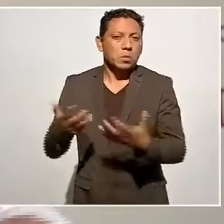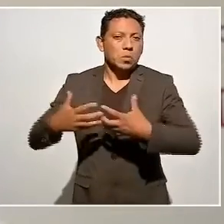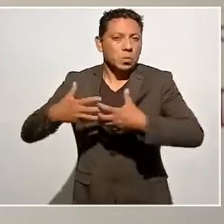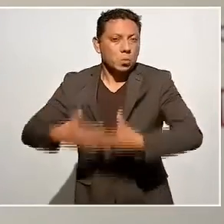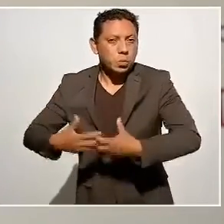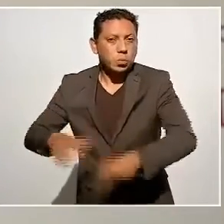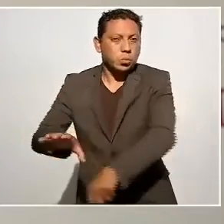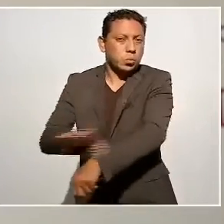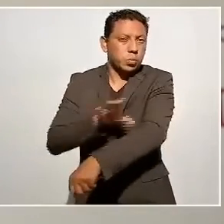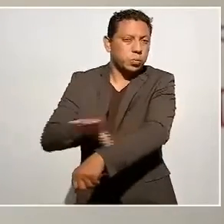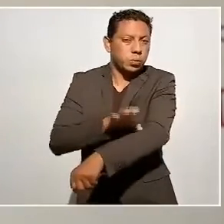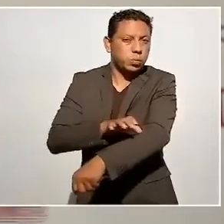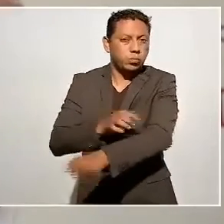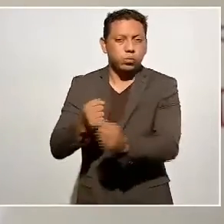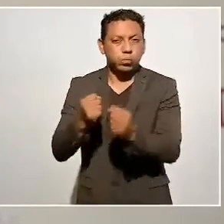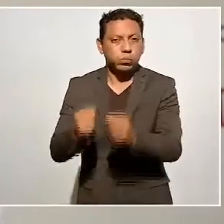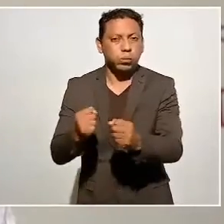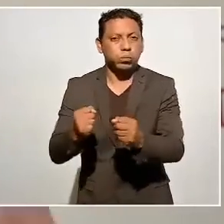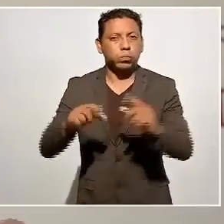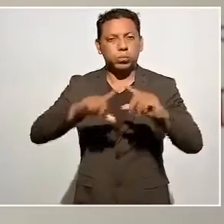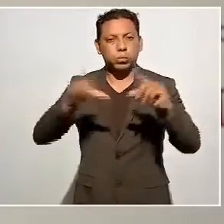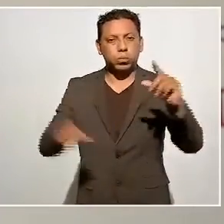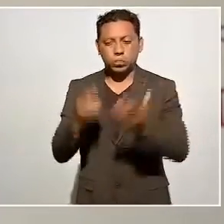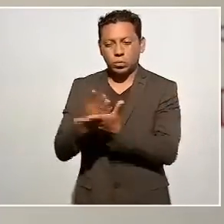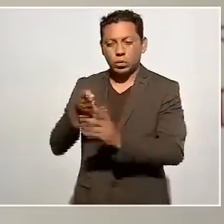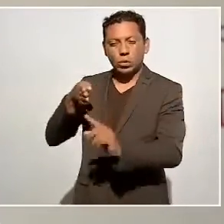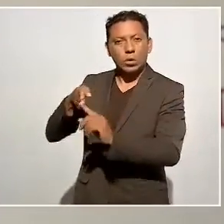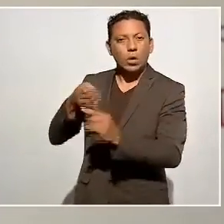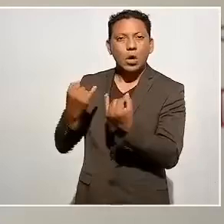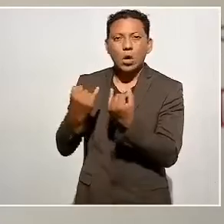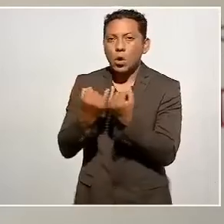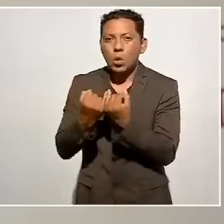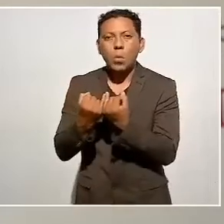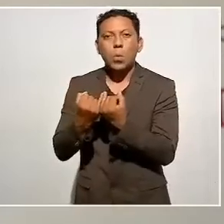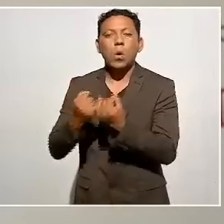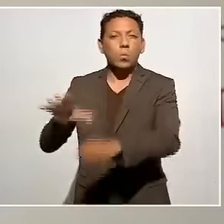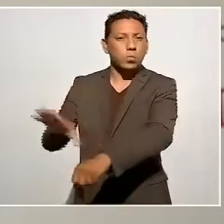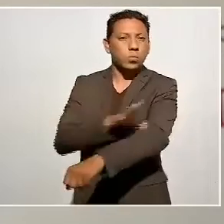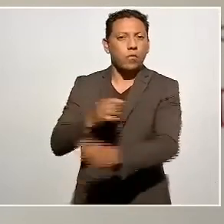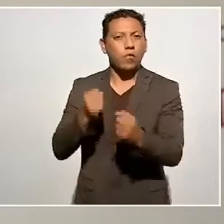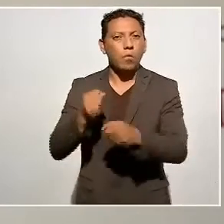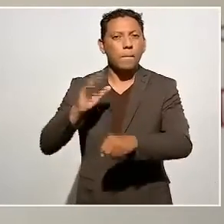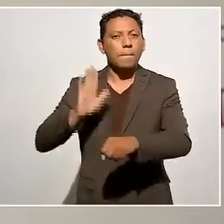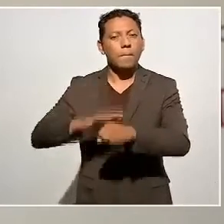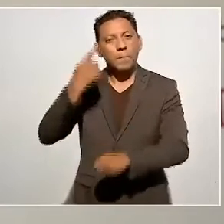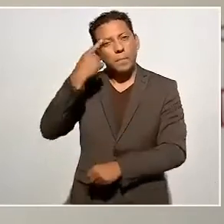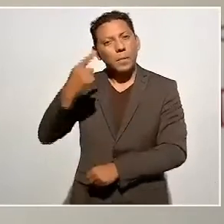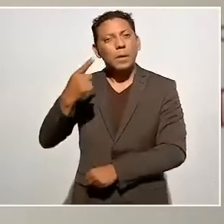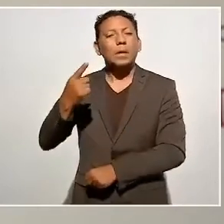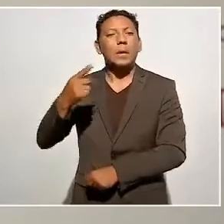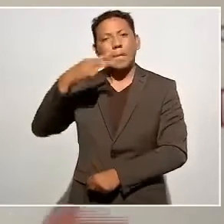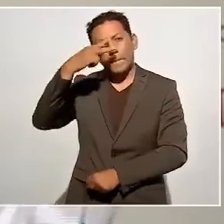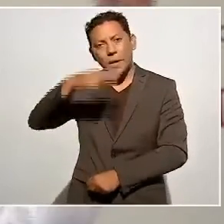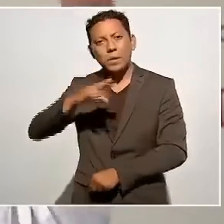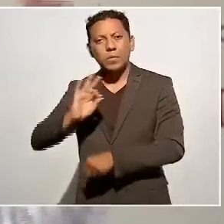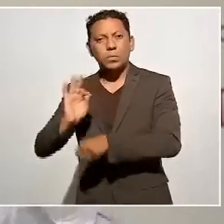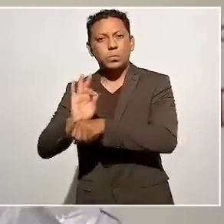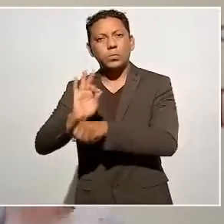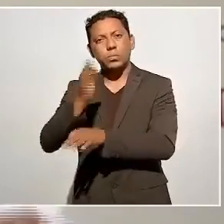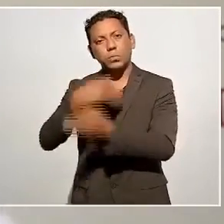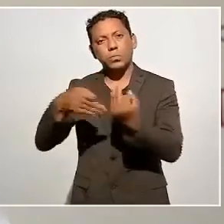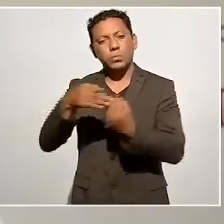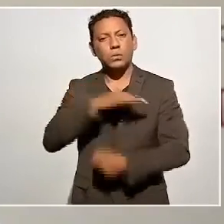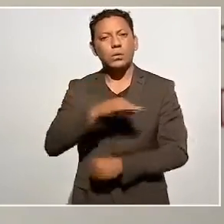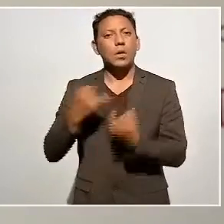del país, sino el eje toral de la seguridad energética que México requiere. Es